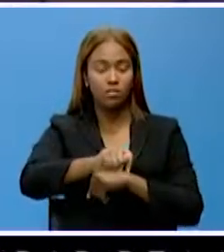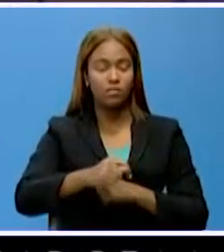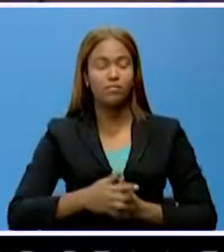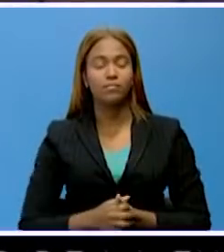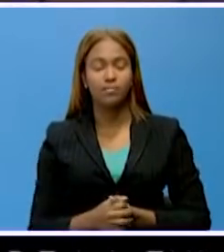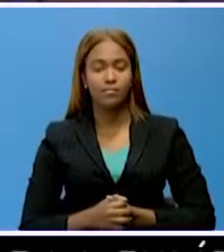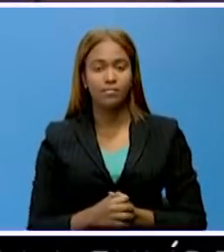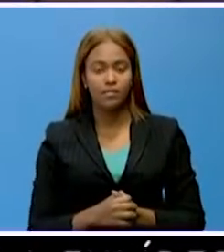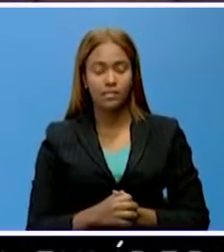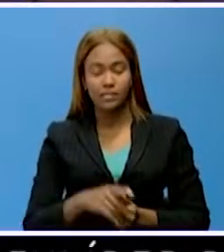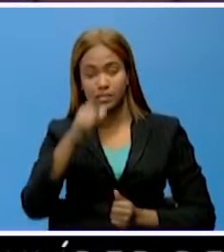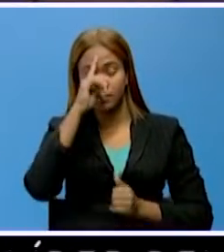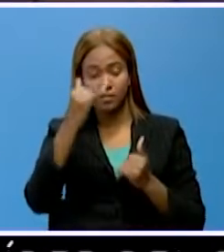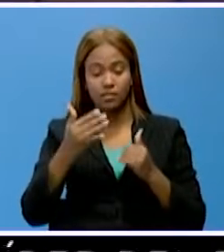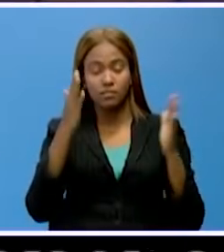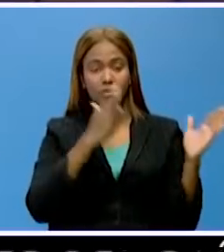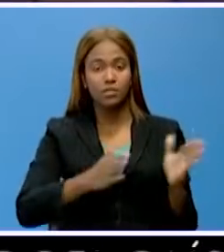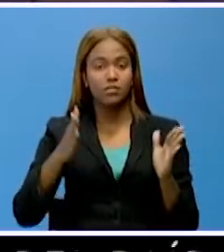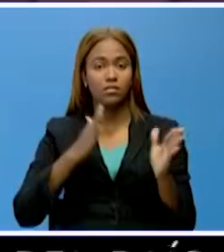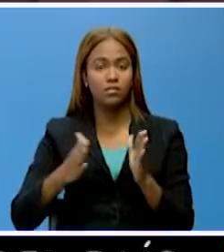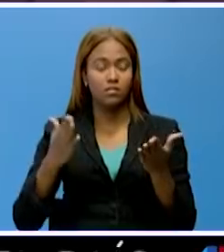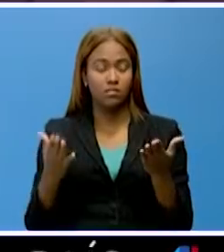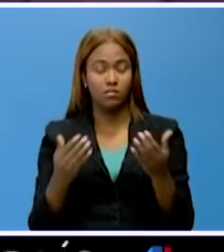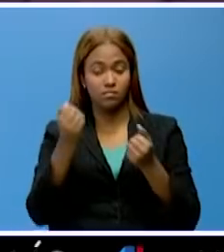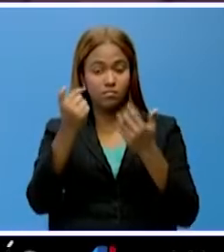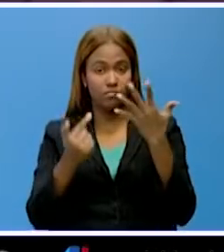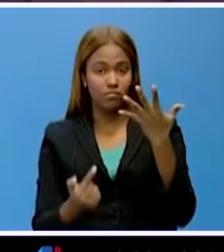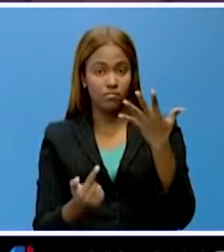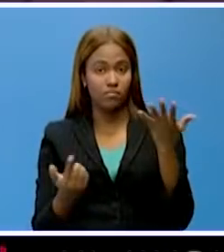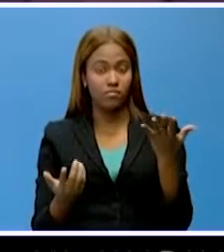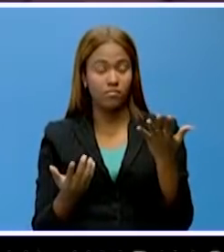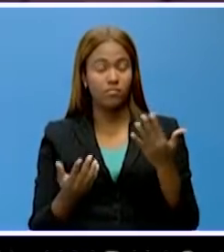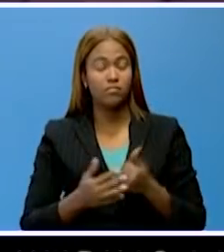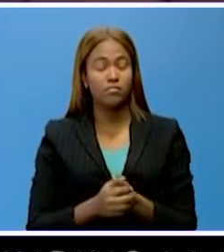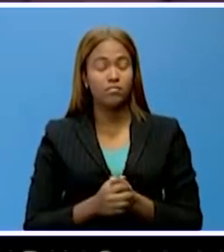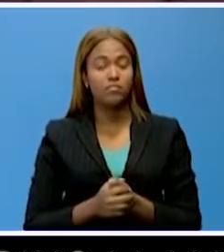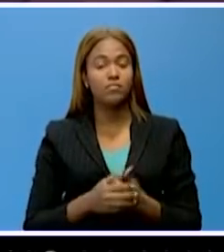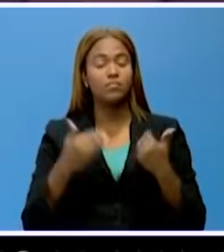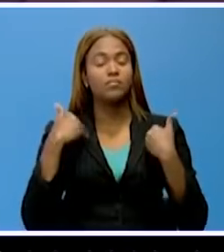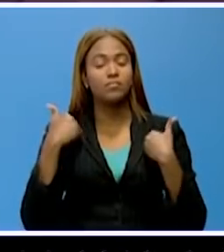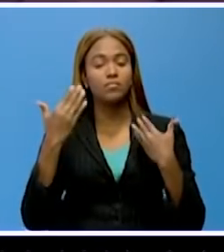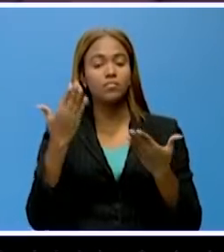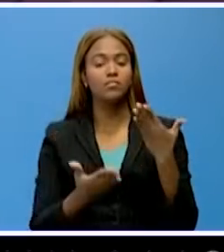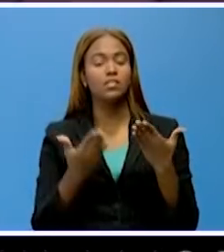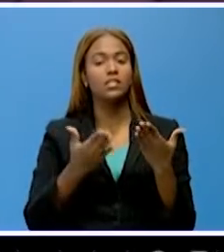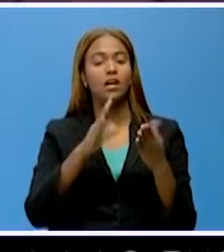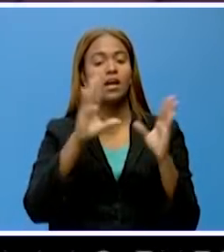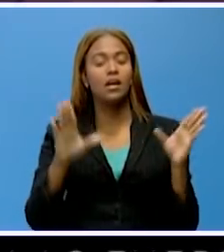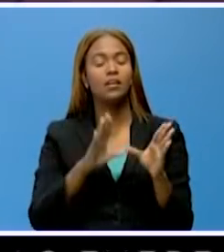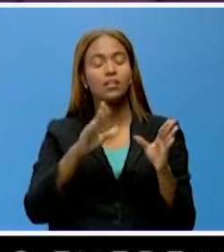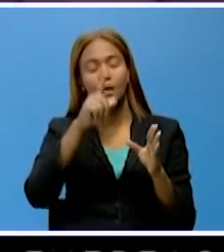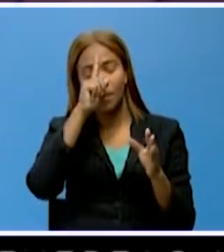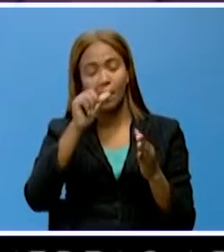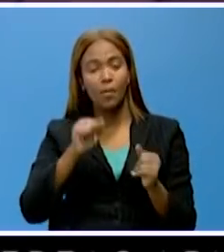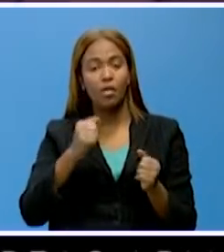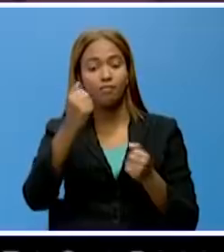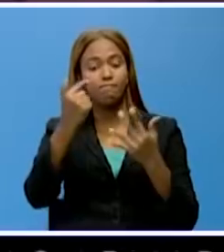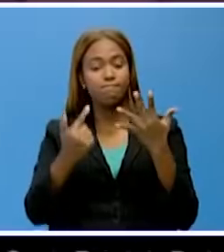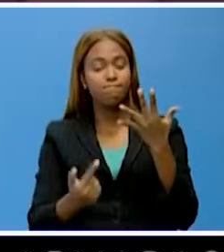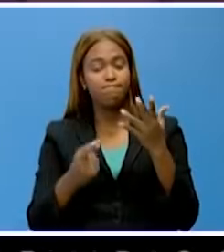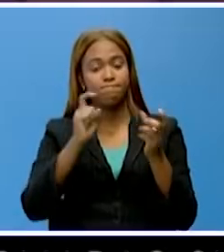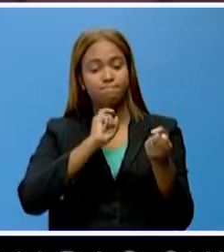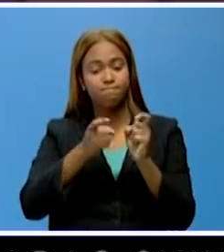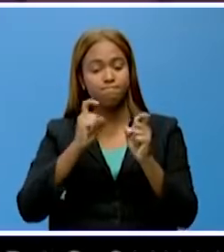Como todo este proceso es dinámico, pues haya quizás que dar una mirada a tomar algunas